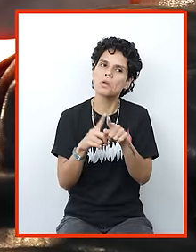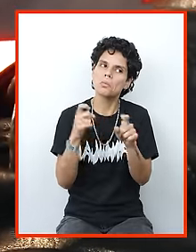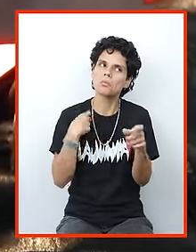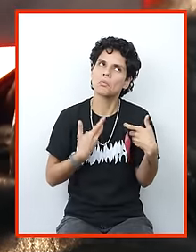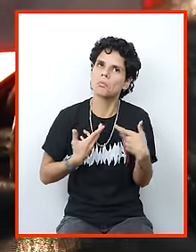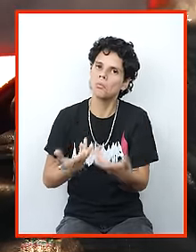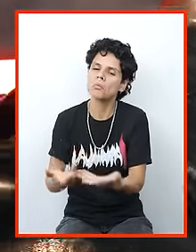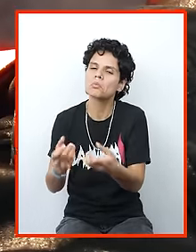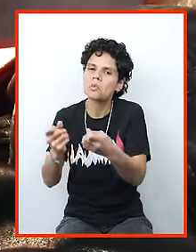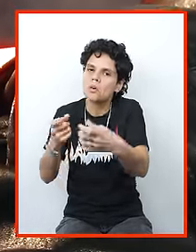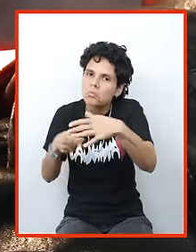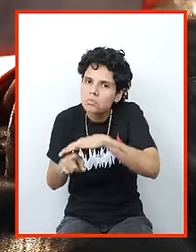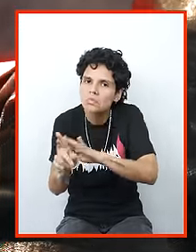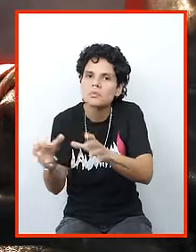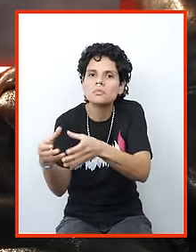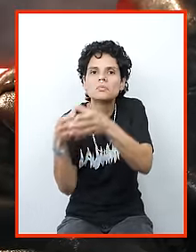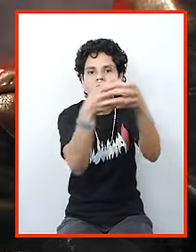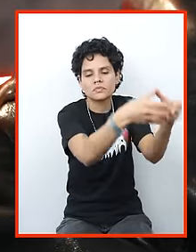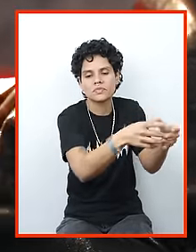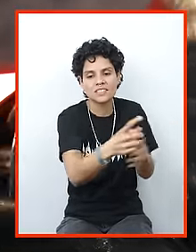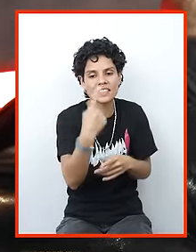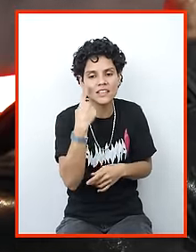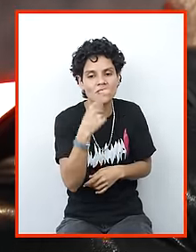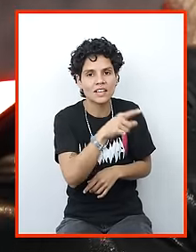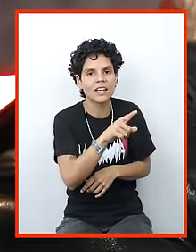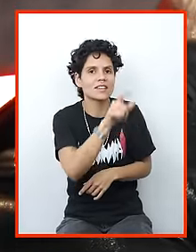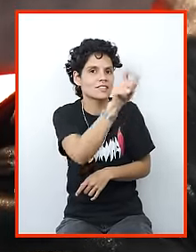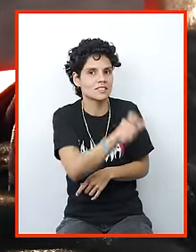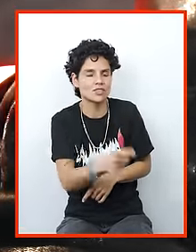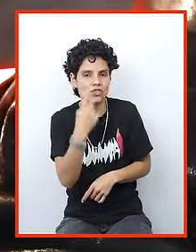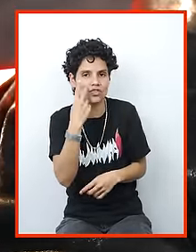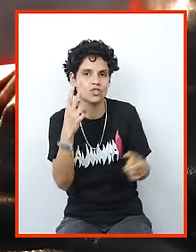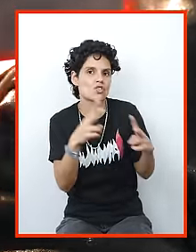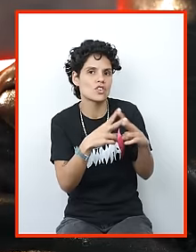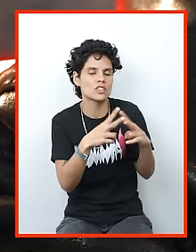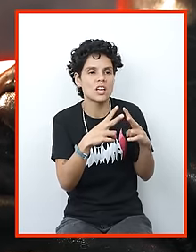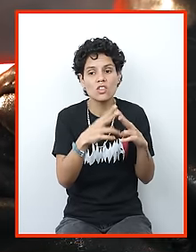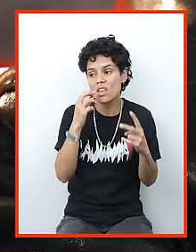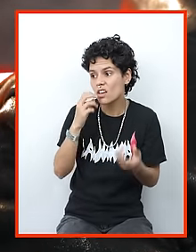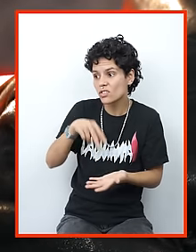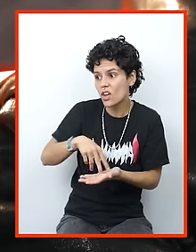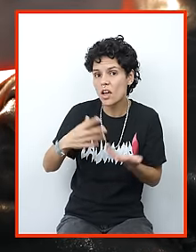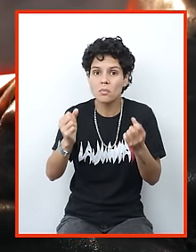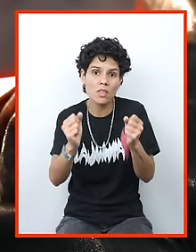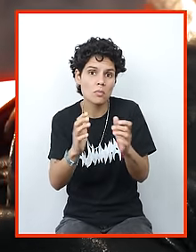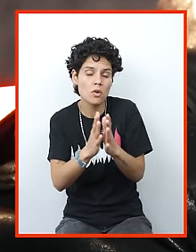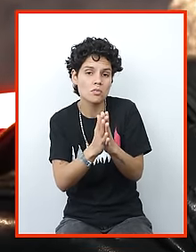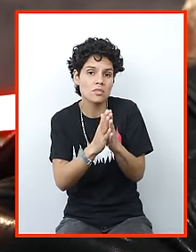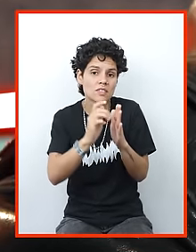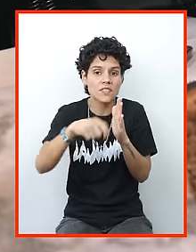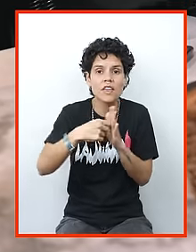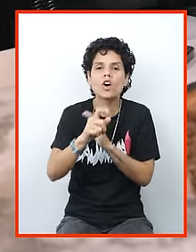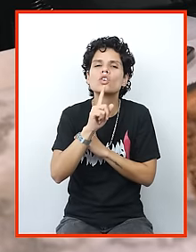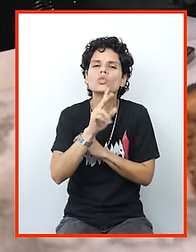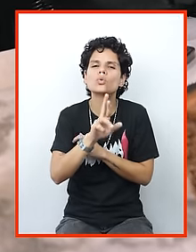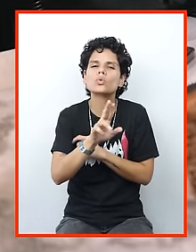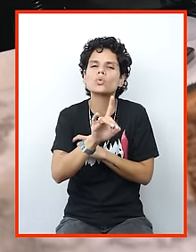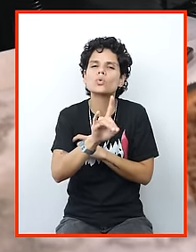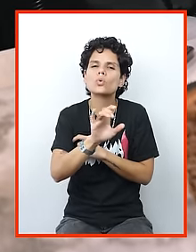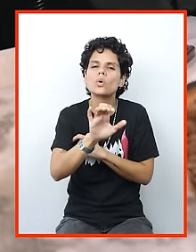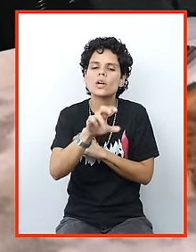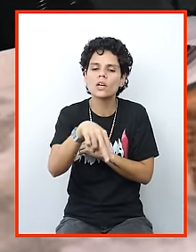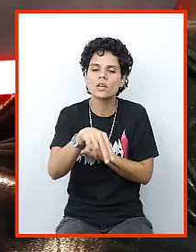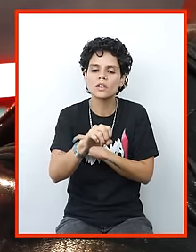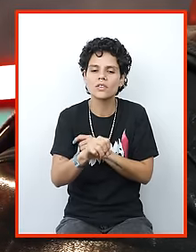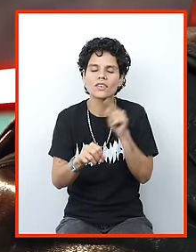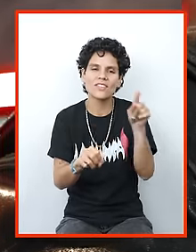ya, pues, y me colé así. Y fuimos y ahí conocí al Trueno. Pues. Le hablé, le dije, hermano, sé que estoy acá, ¿qué pasa si hacemos el video? Ya, y el Trueno ese tiempo era